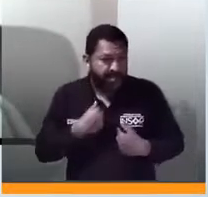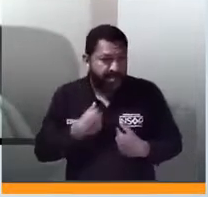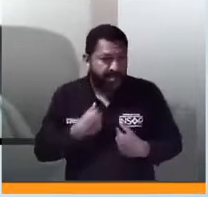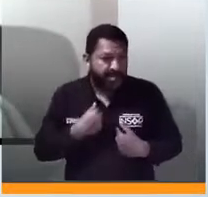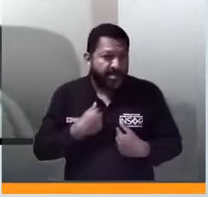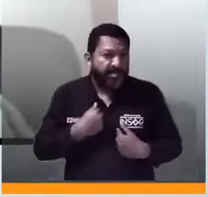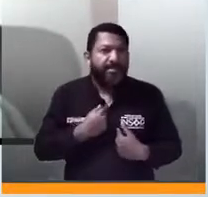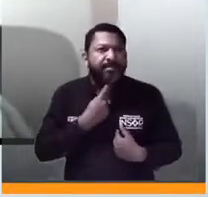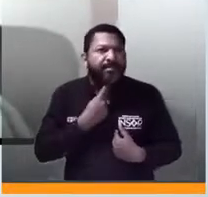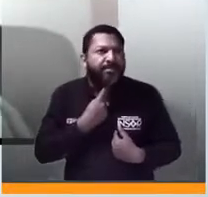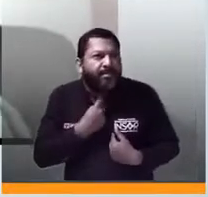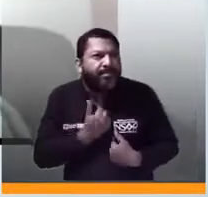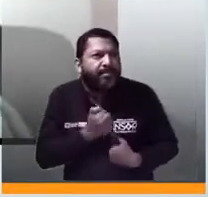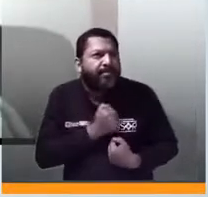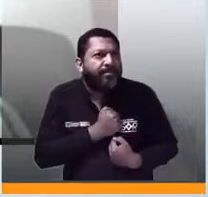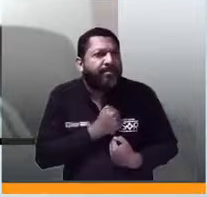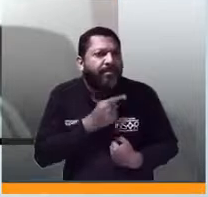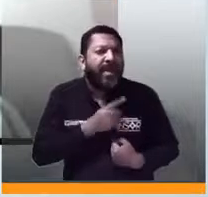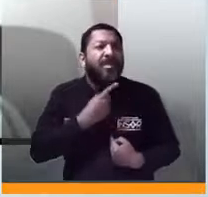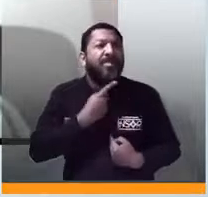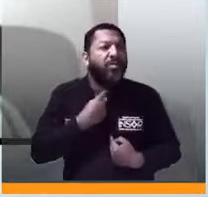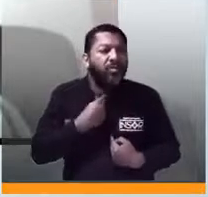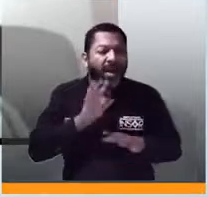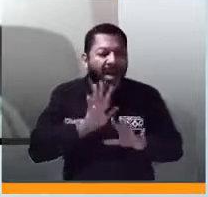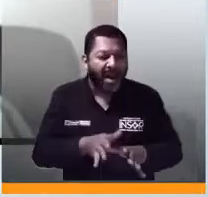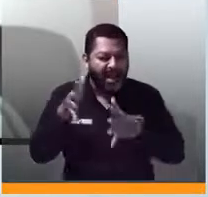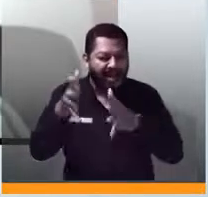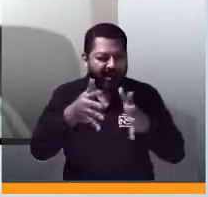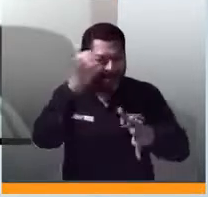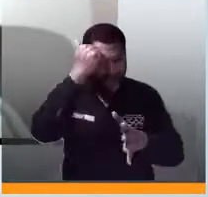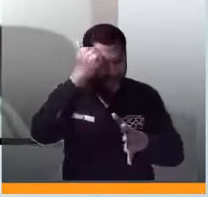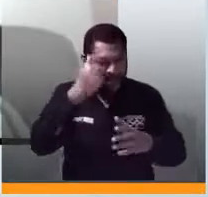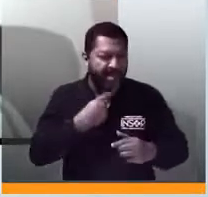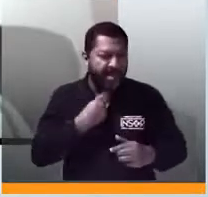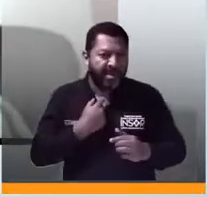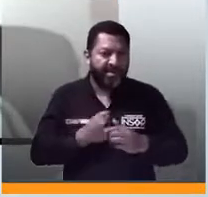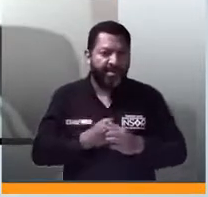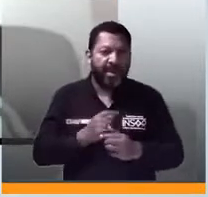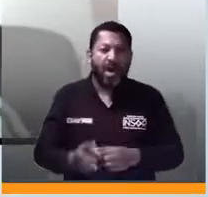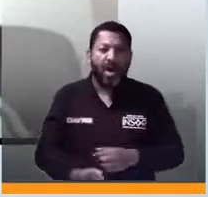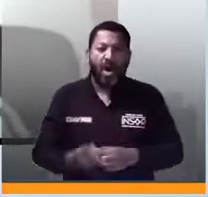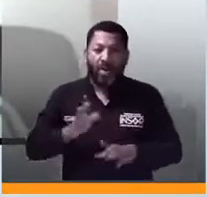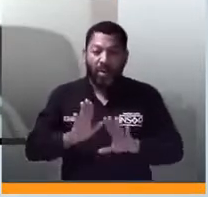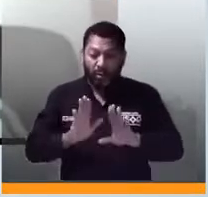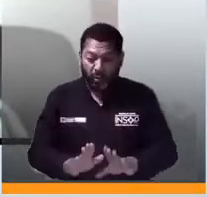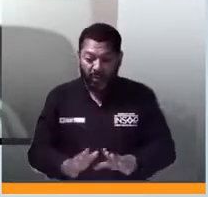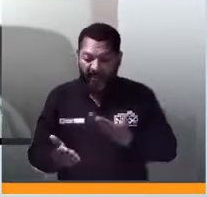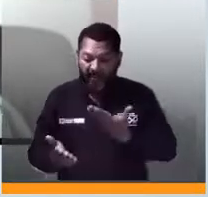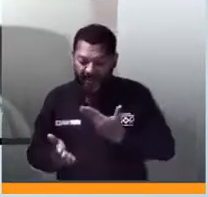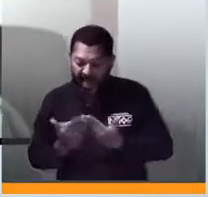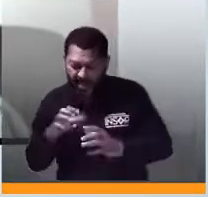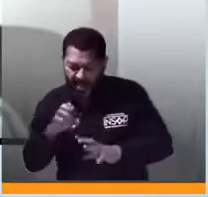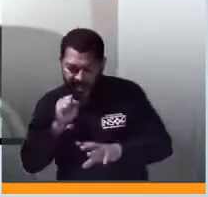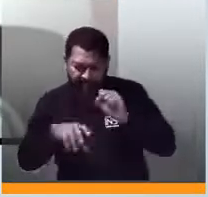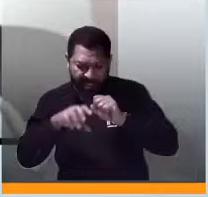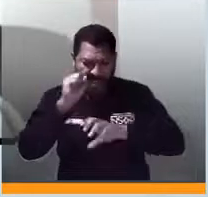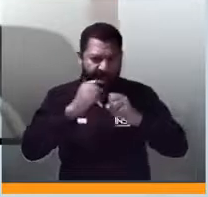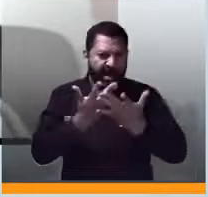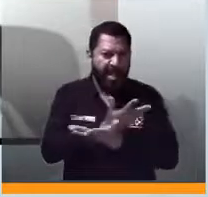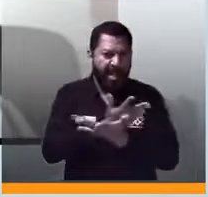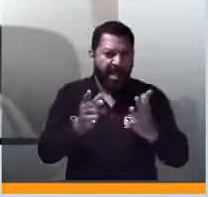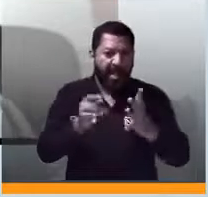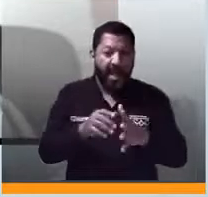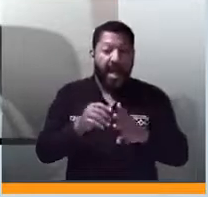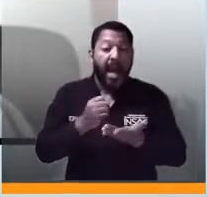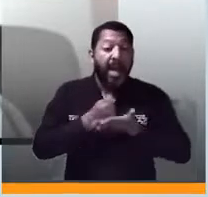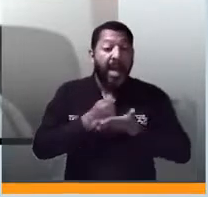vocación y porque me gusta estar en la docencia y cómo ser esos facilitadores de ese aprendizaje, ayudando al